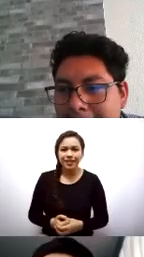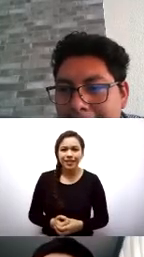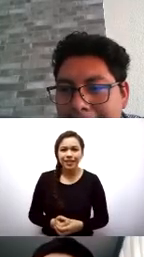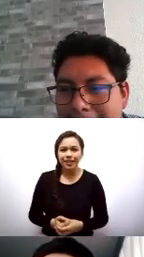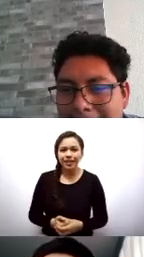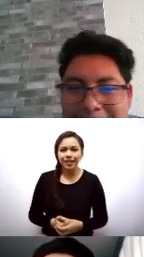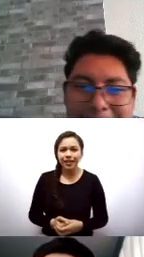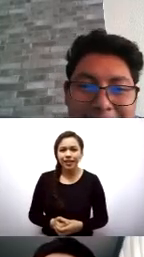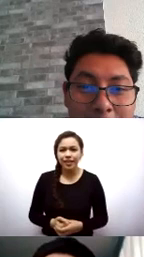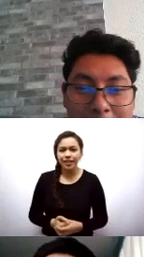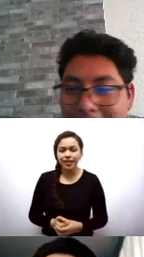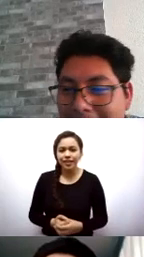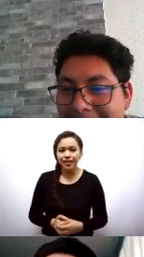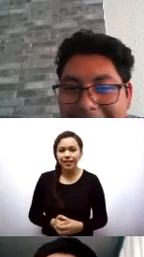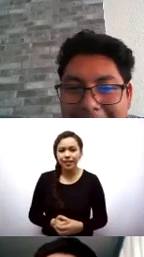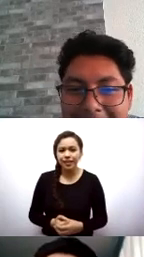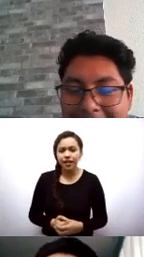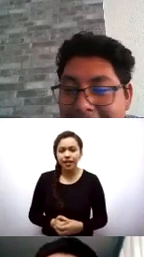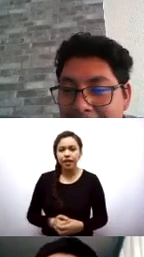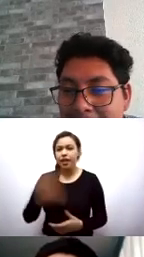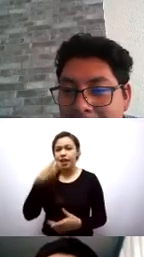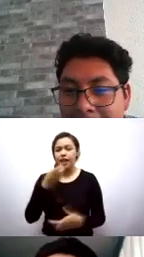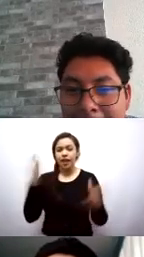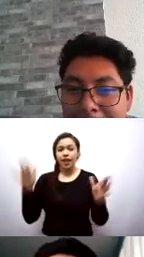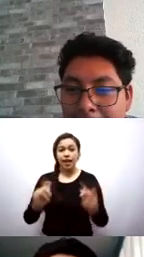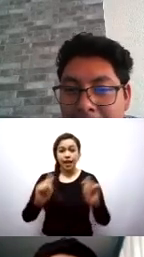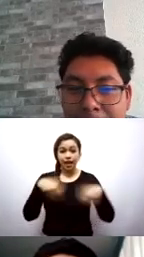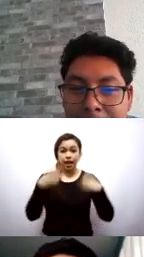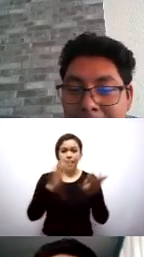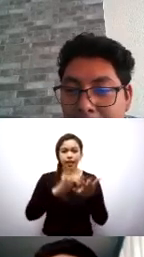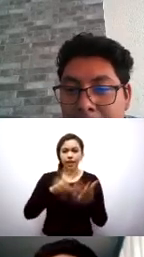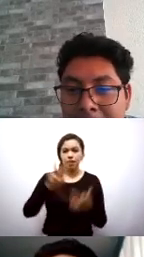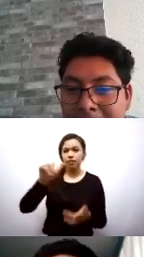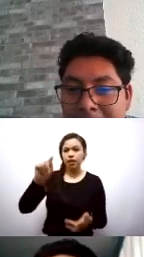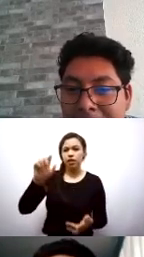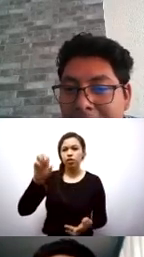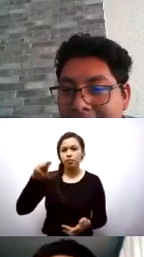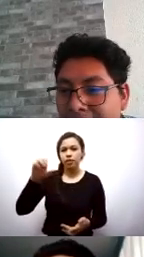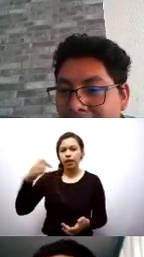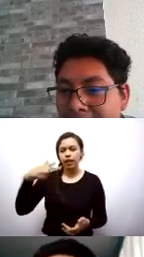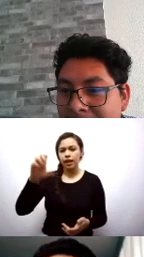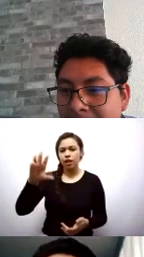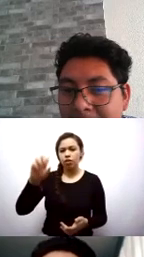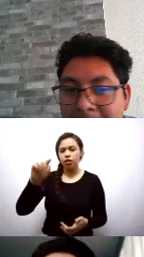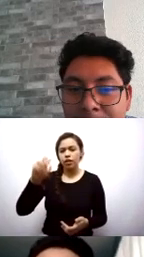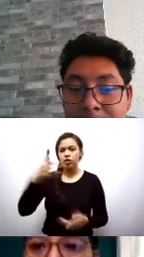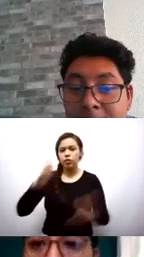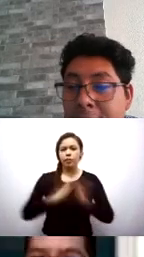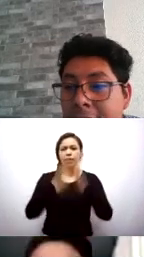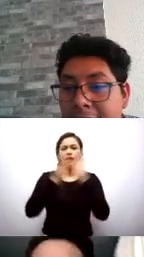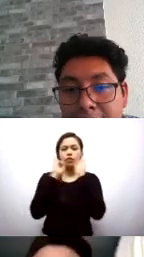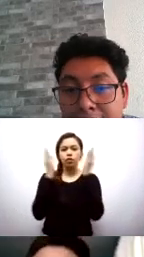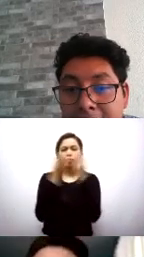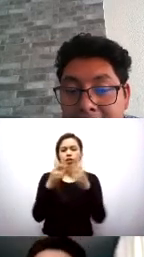hacer mención de esta entrega de agradecimiento a Víctor Miguel Ortiz por su participación en la sesión de formación y